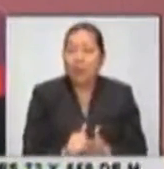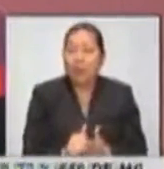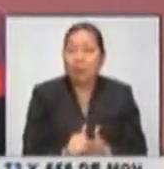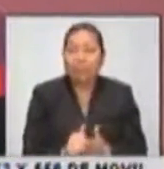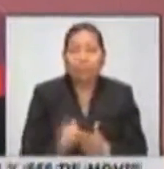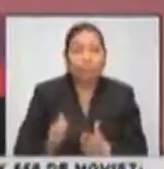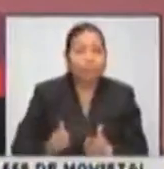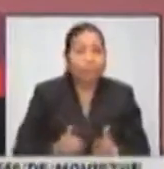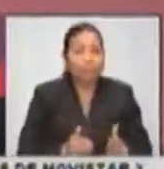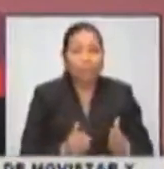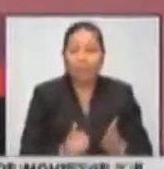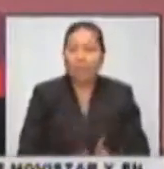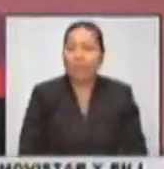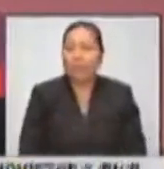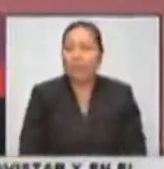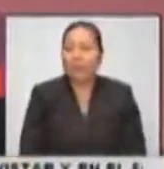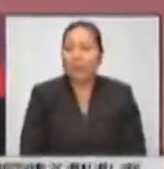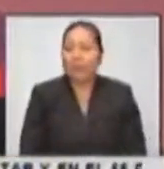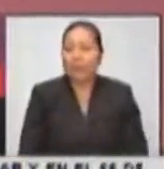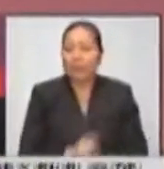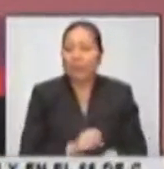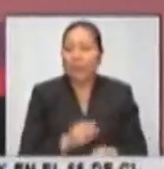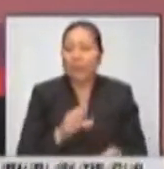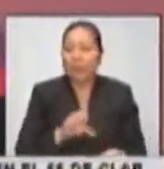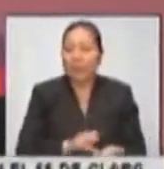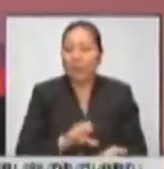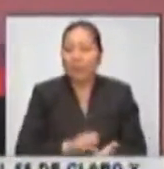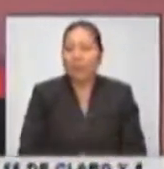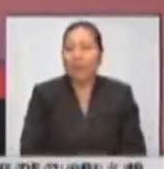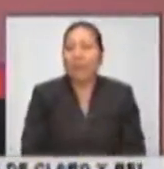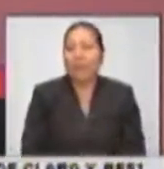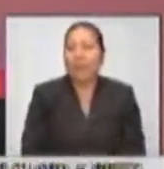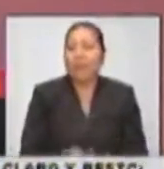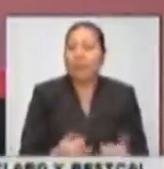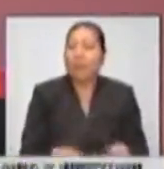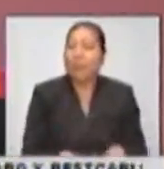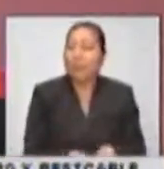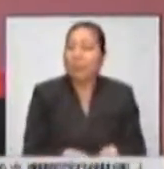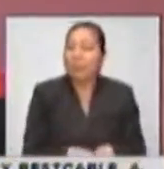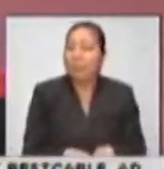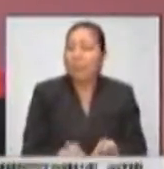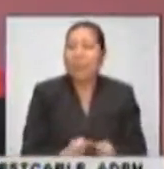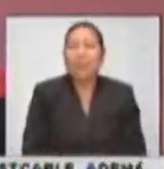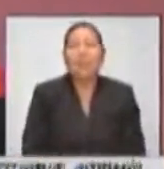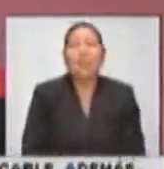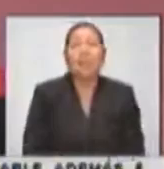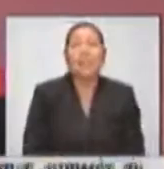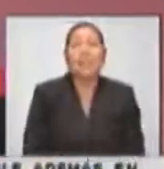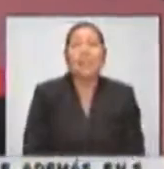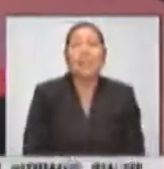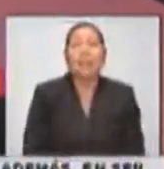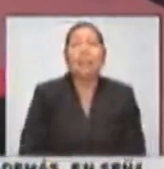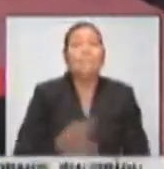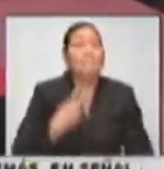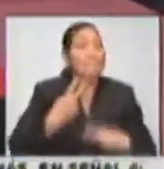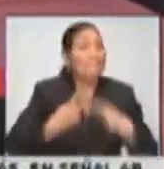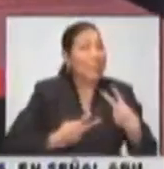hiperconcentrando en la capital y consecuentemente eso también se revisó en el caso de la